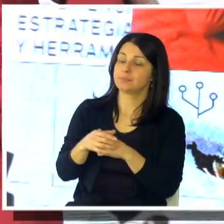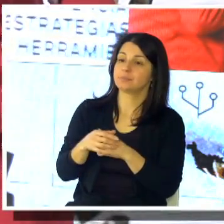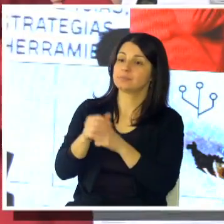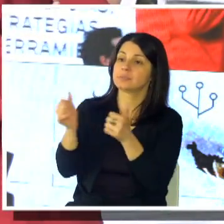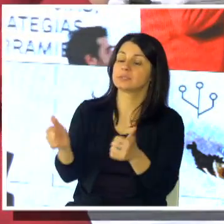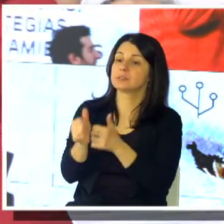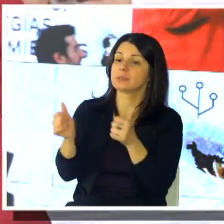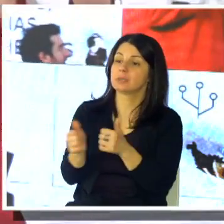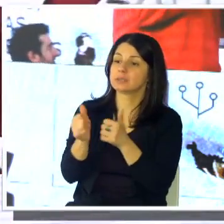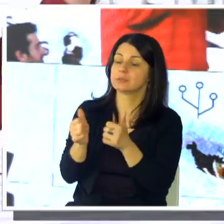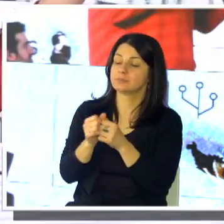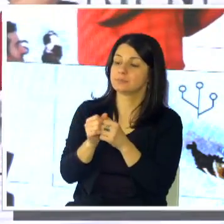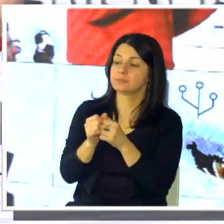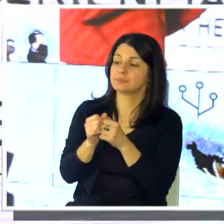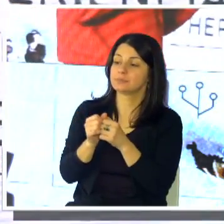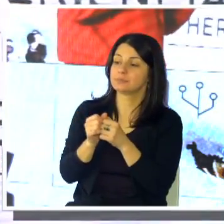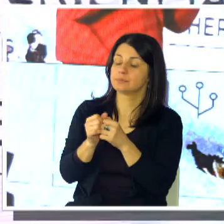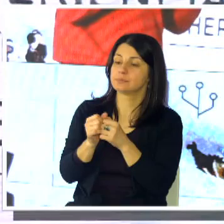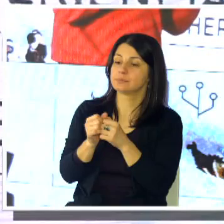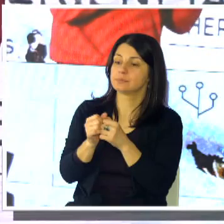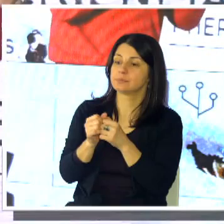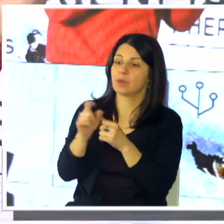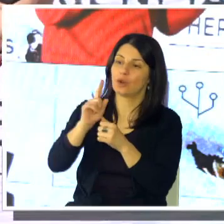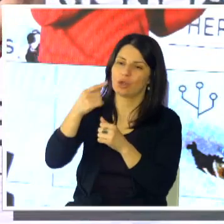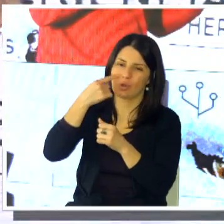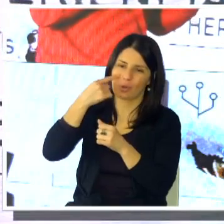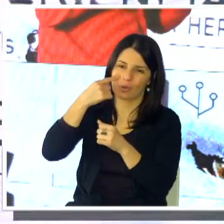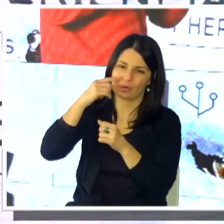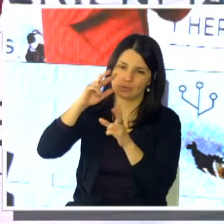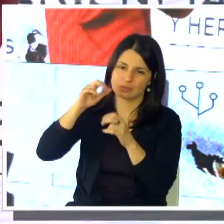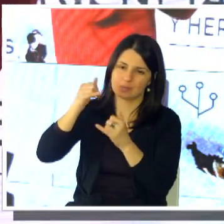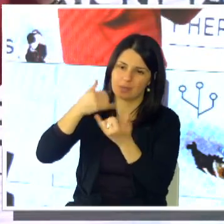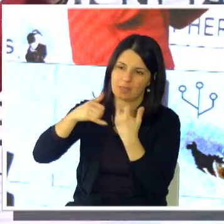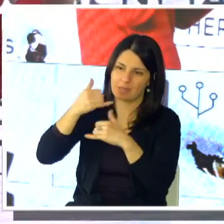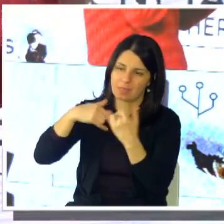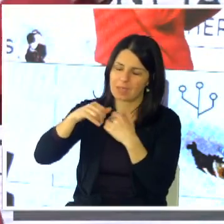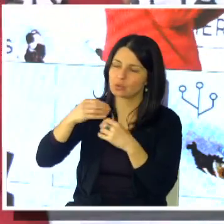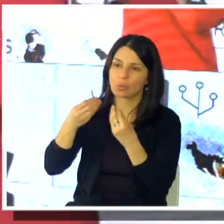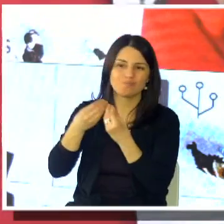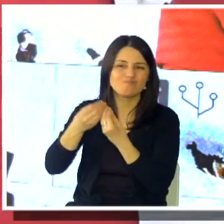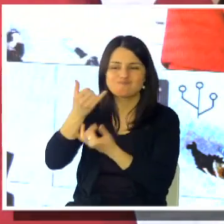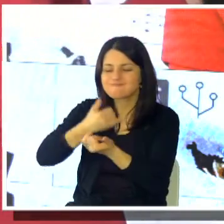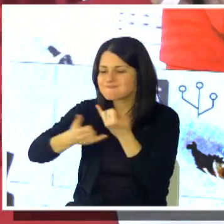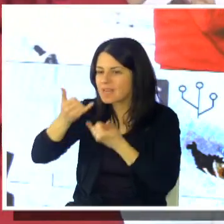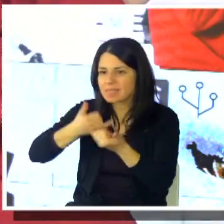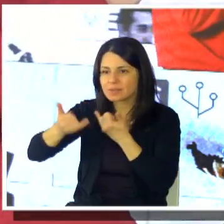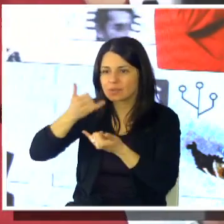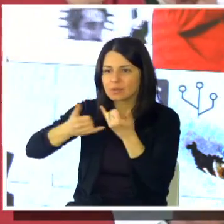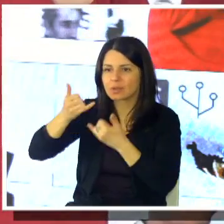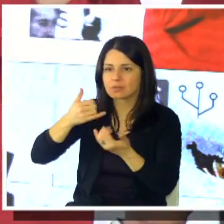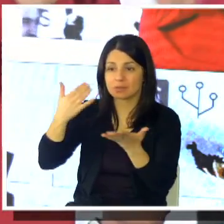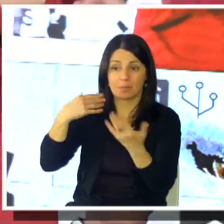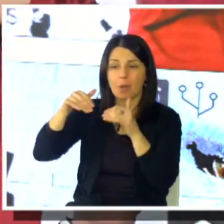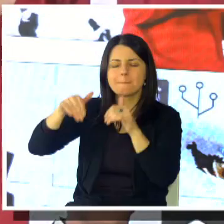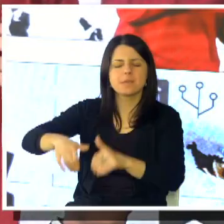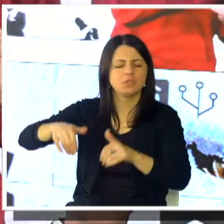que hace es, digamos, para los que no son técnicos, un gran almacén de datos para este volumen importante de datos que estamos hablando, de